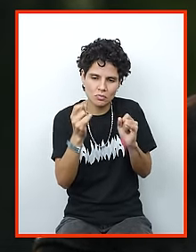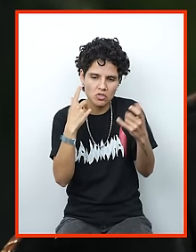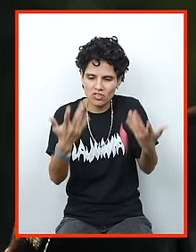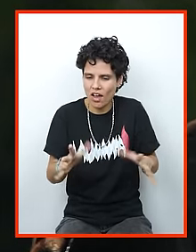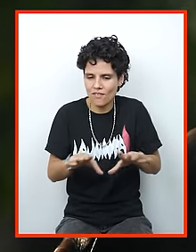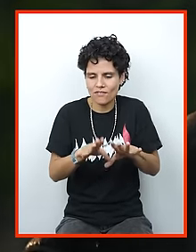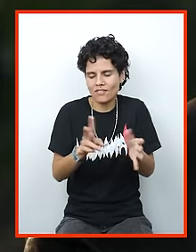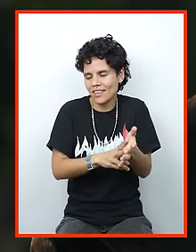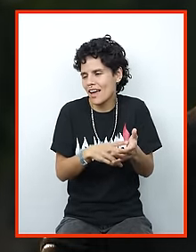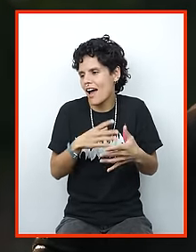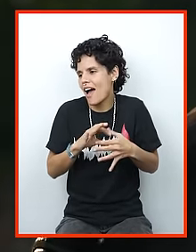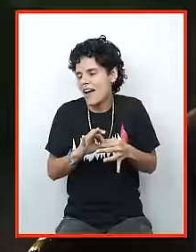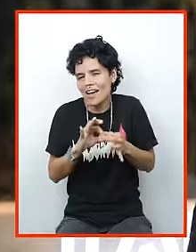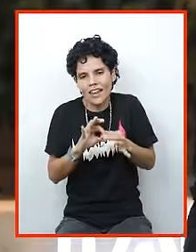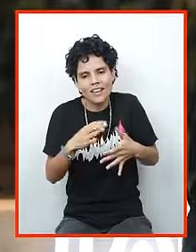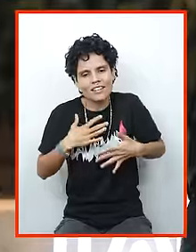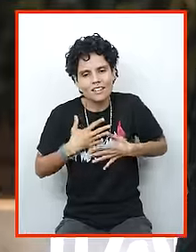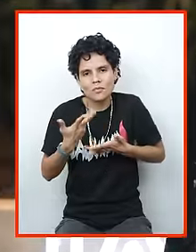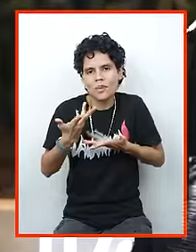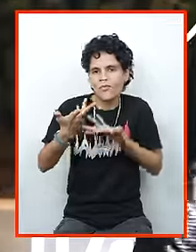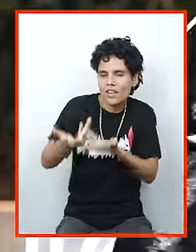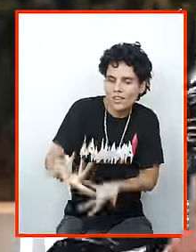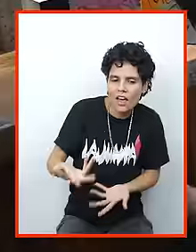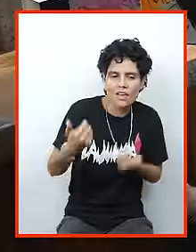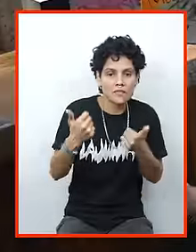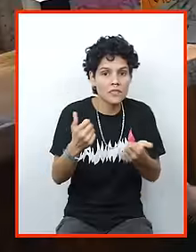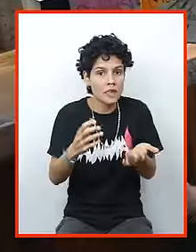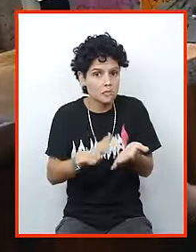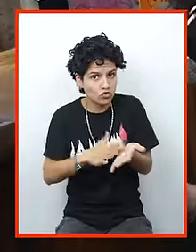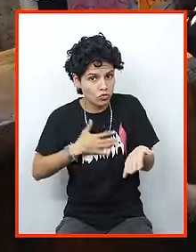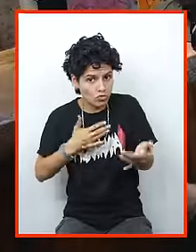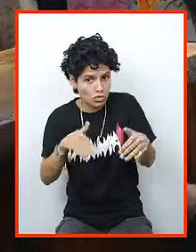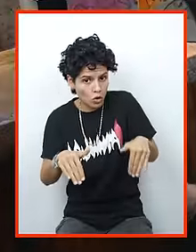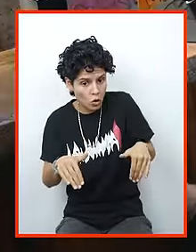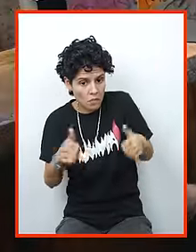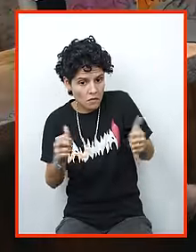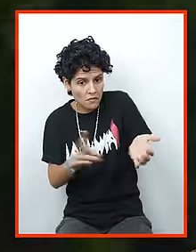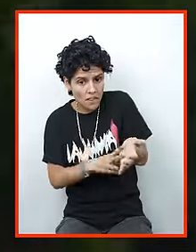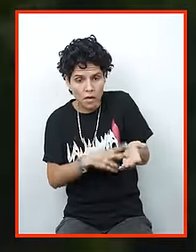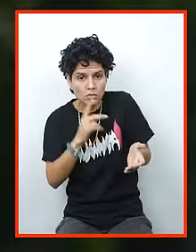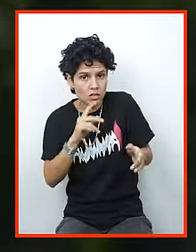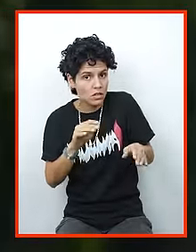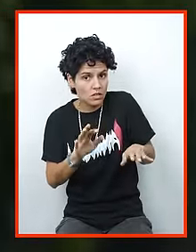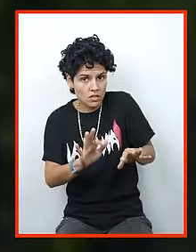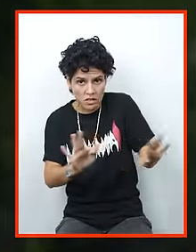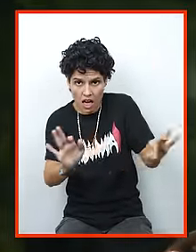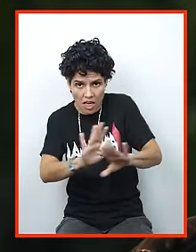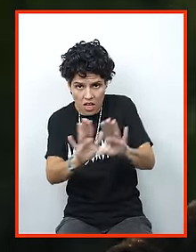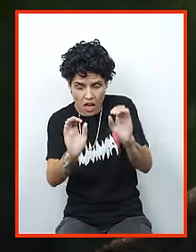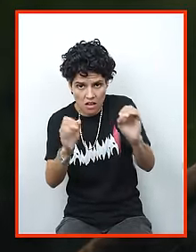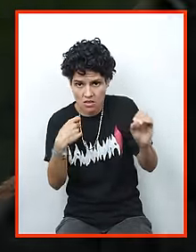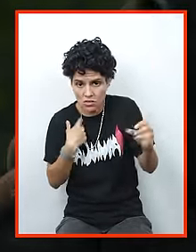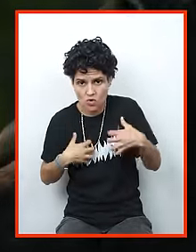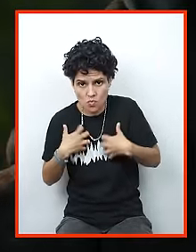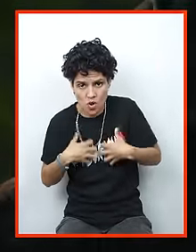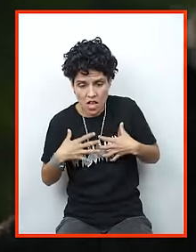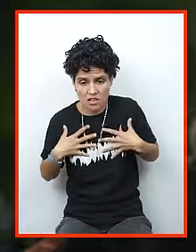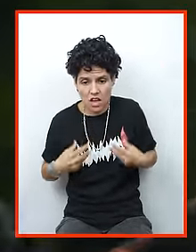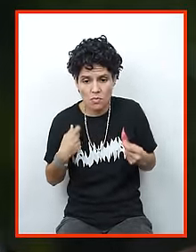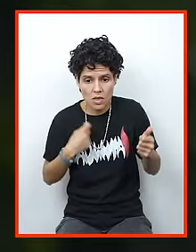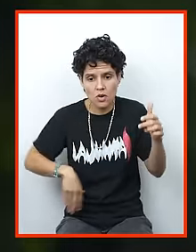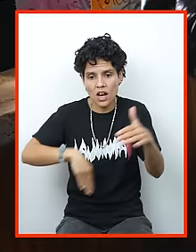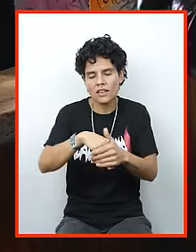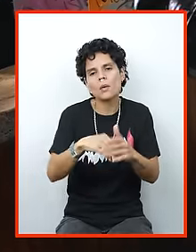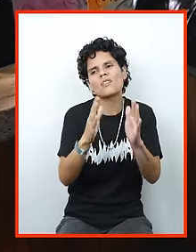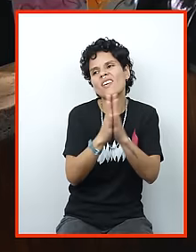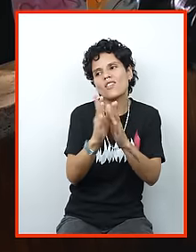No, agradecido de que me hayan invitado de estar aquí. Pero así, ¿de verdad te has sentido cómodo? Si sí, no, sí. Dime nomás, cortamos todas esas no, partes no, no. Que... No, no, si estaba bien, estaba